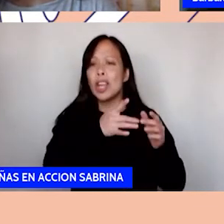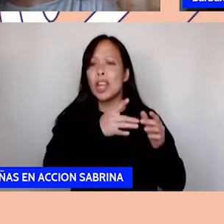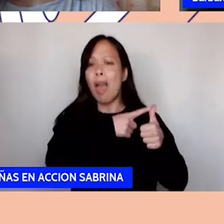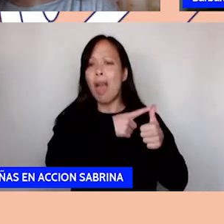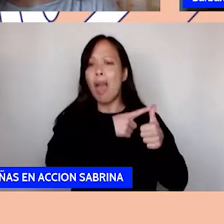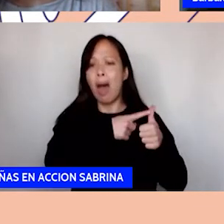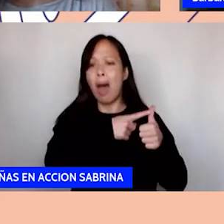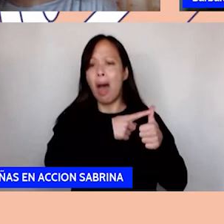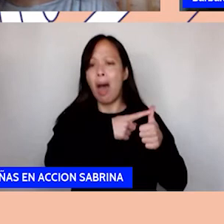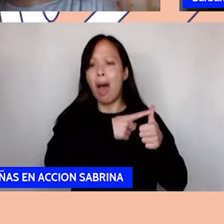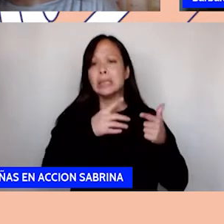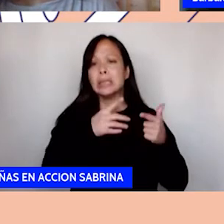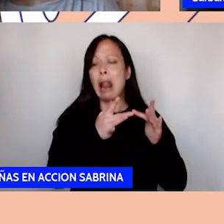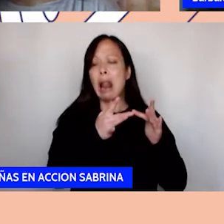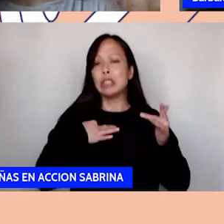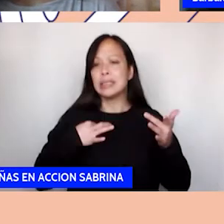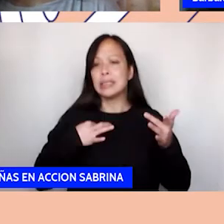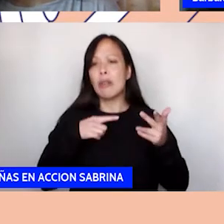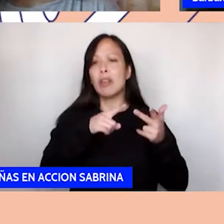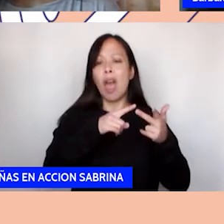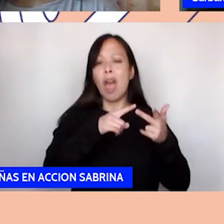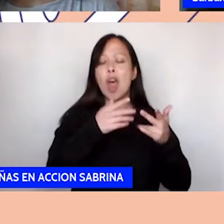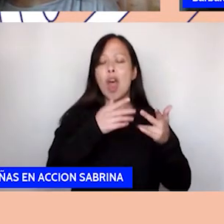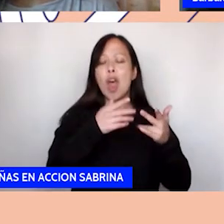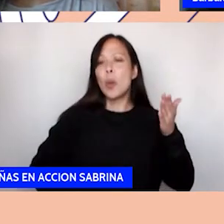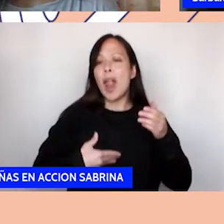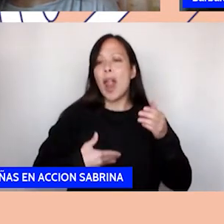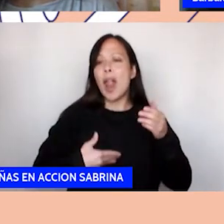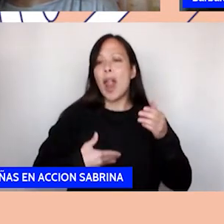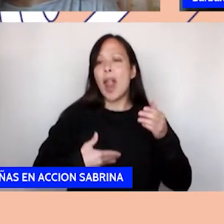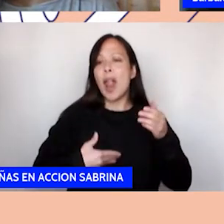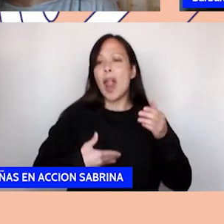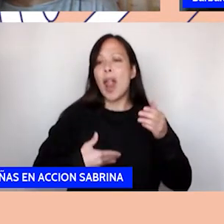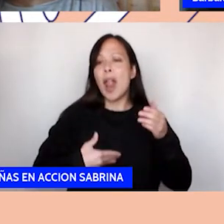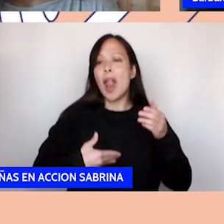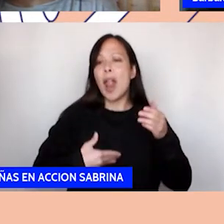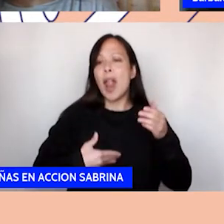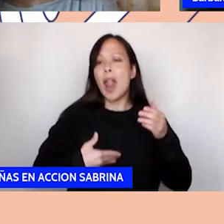y de incidencia para la transformación en la participación ciudadana en los gobiernos,